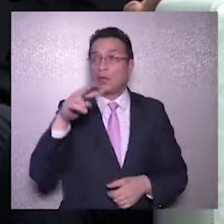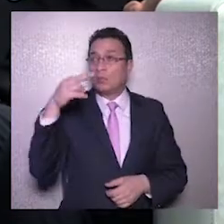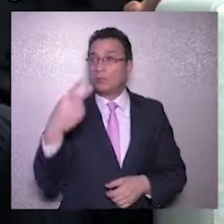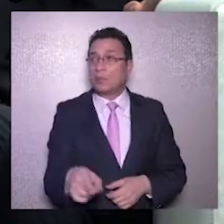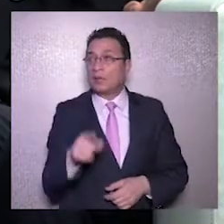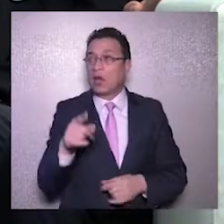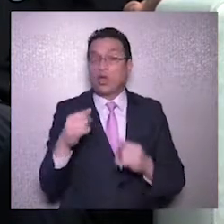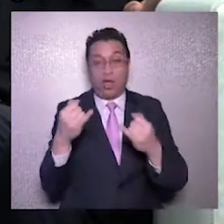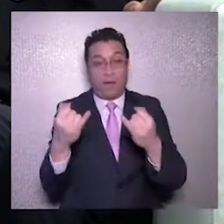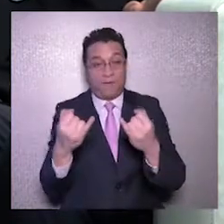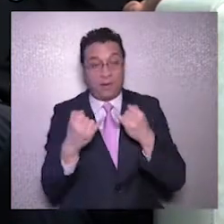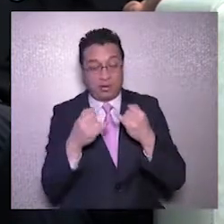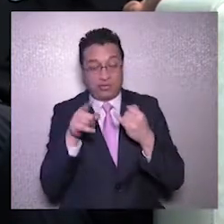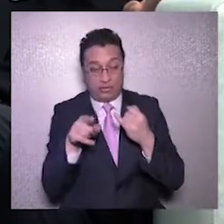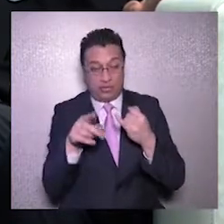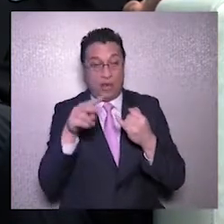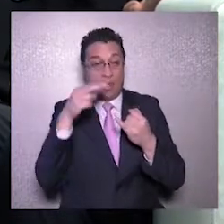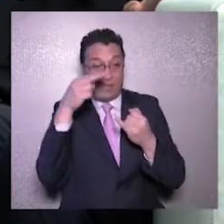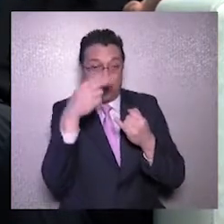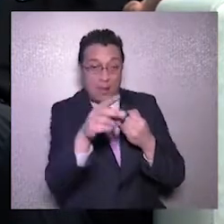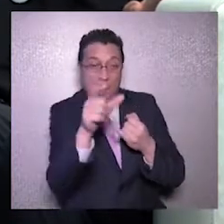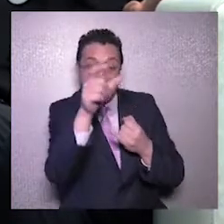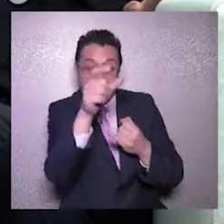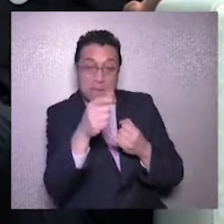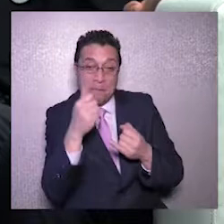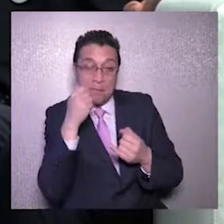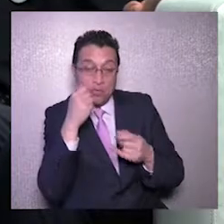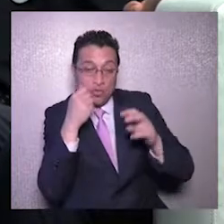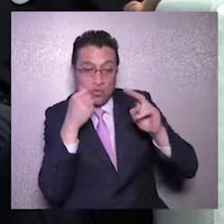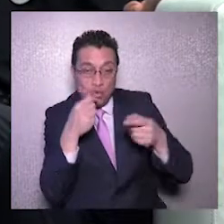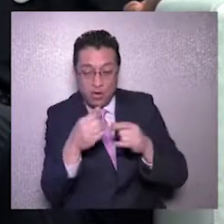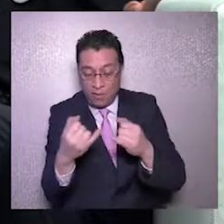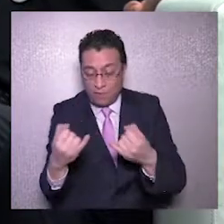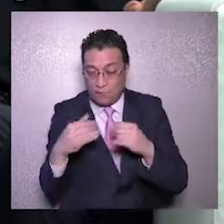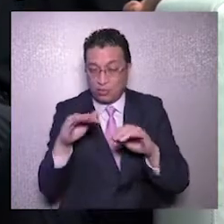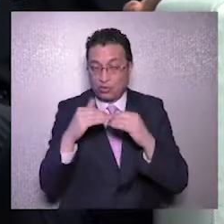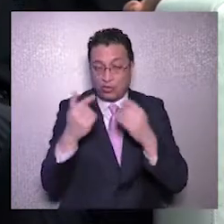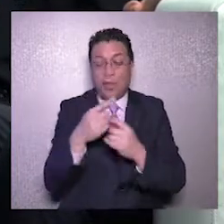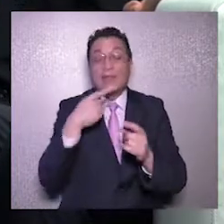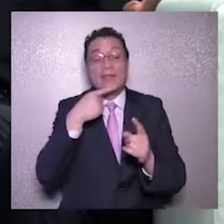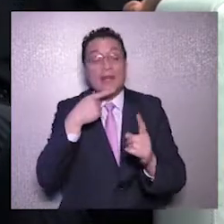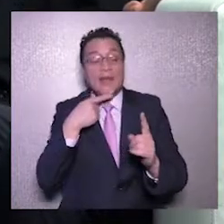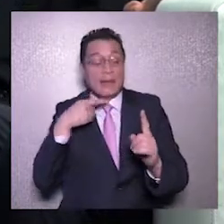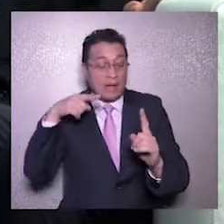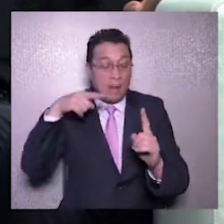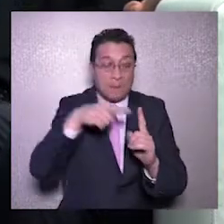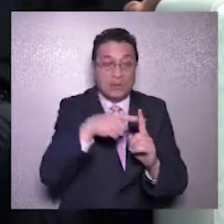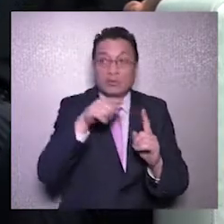de la información sanitaria es el paciente y que todo se tiene que enfocar en el interés del paciente,